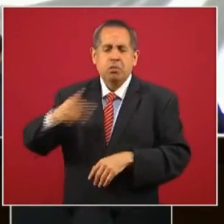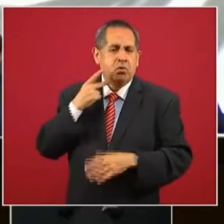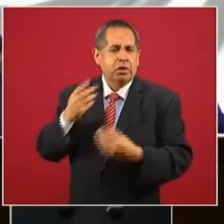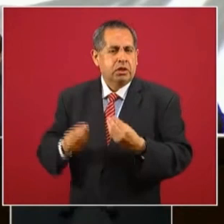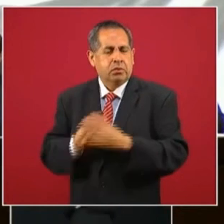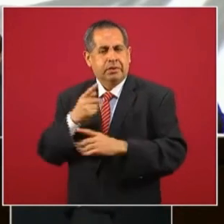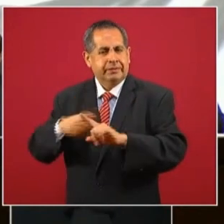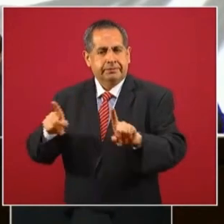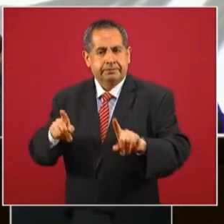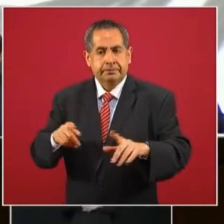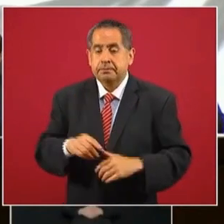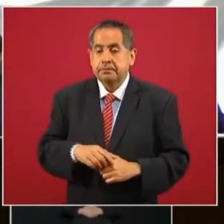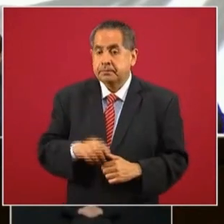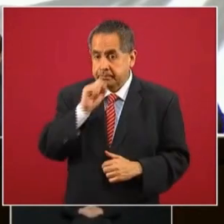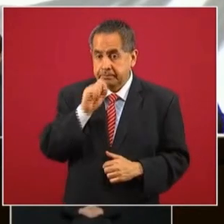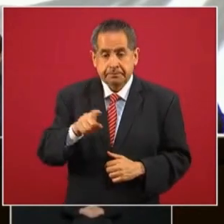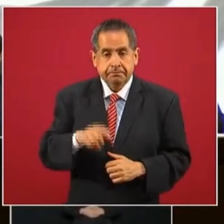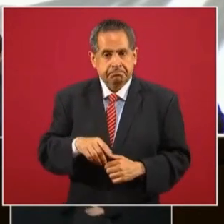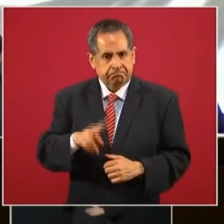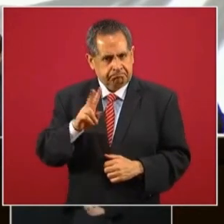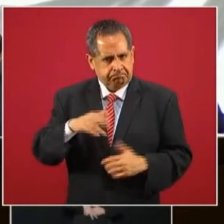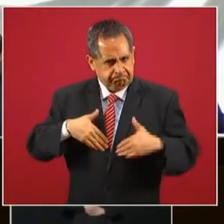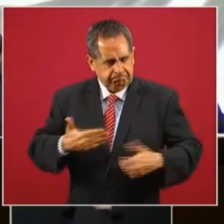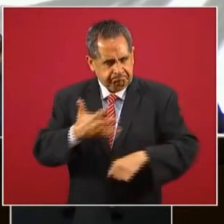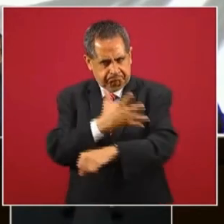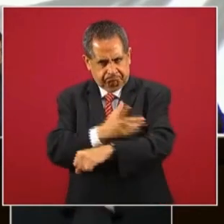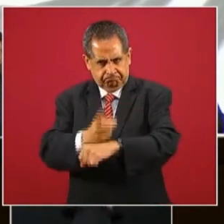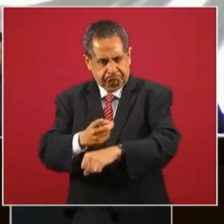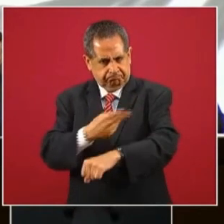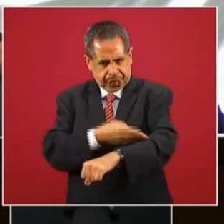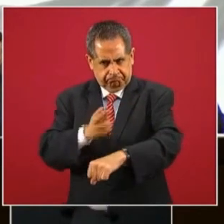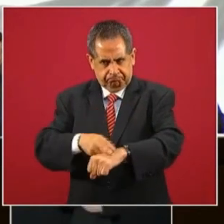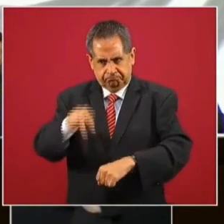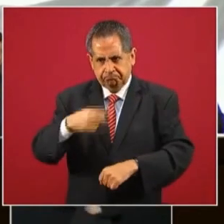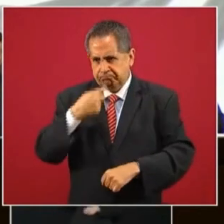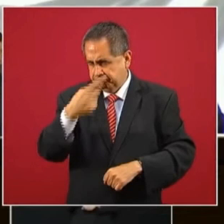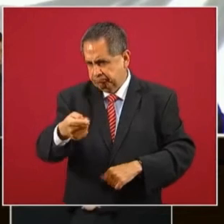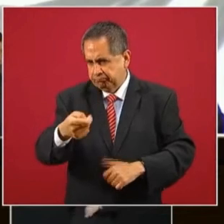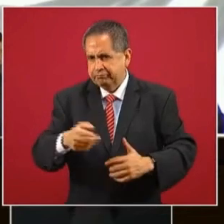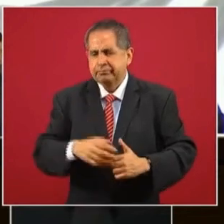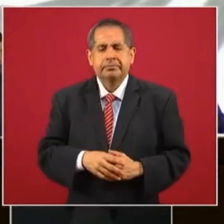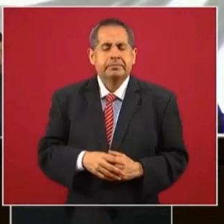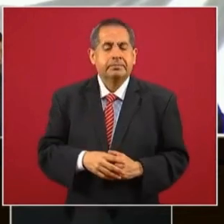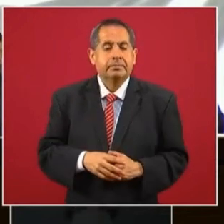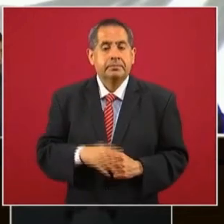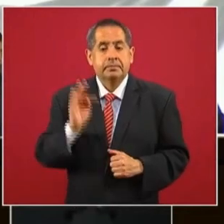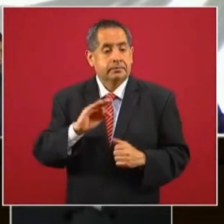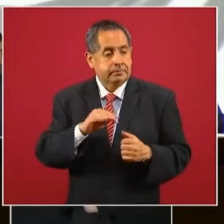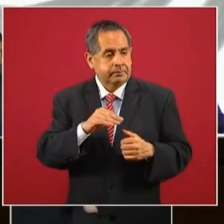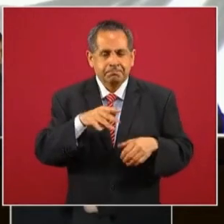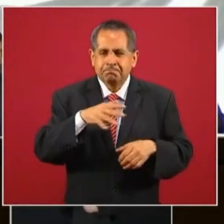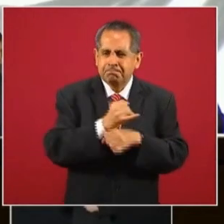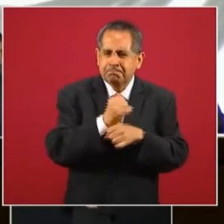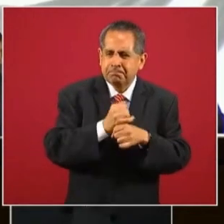Además, siendo honestos como lo somos, si abrimos expedientes,